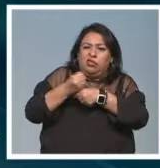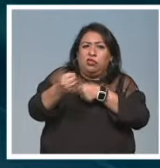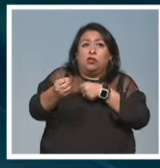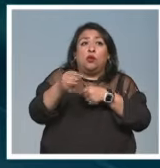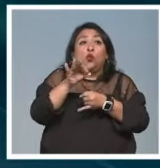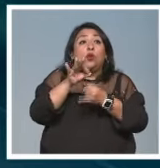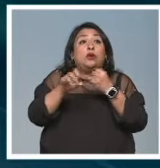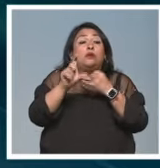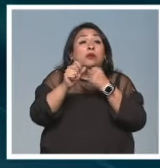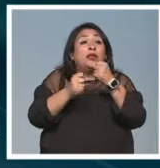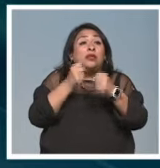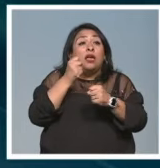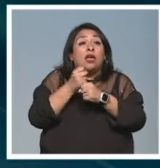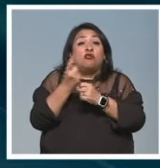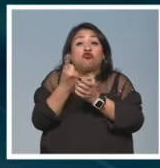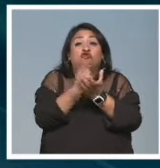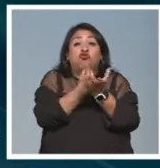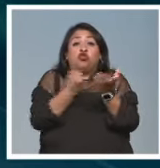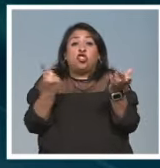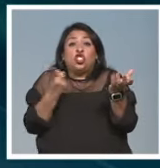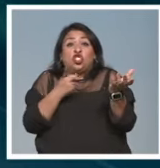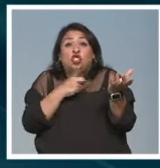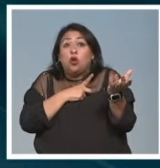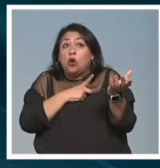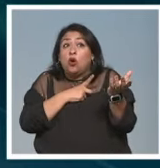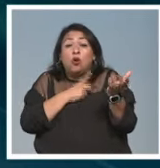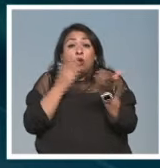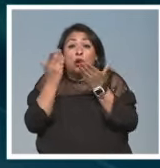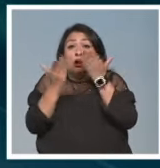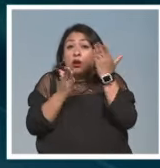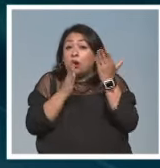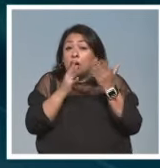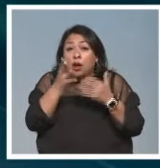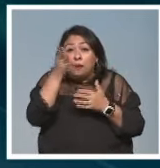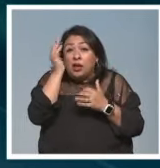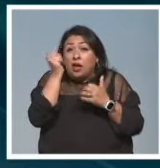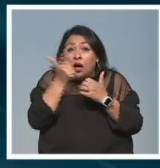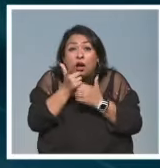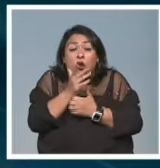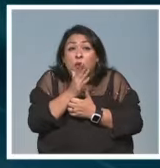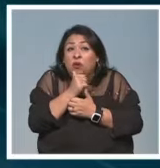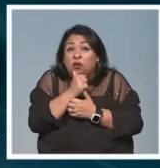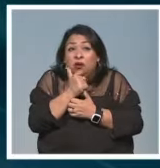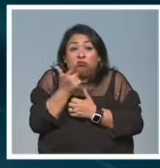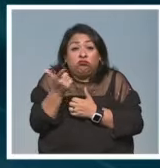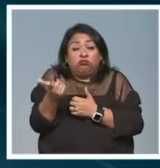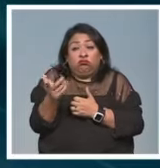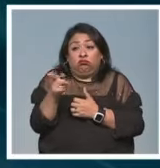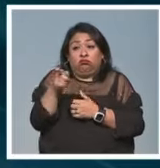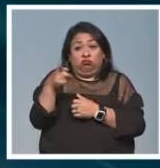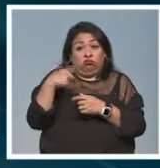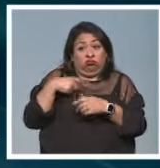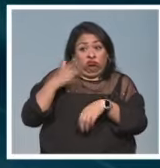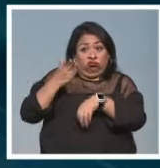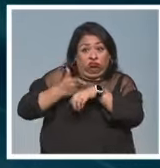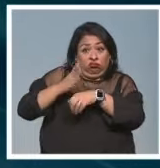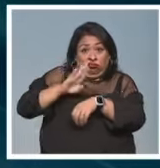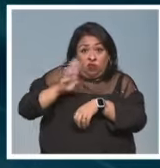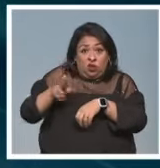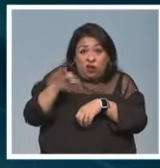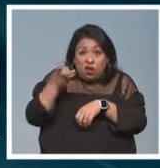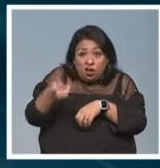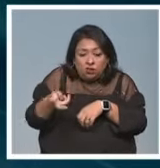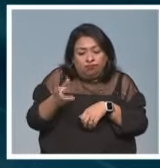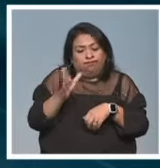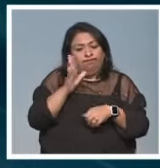los últimos 20 años en aislamiento. No podía estudiar o aprender un oficio, pues no se les permite a los condenados a muerte tener